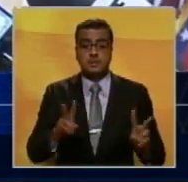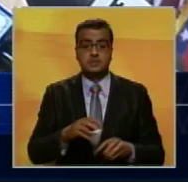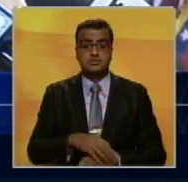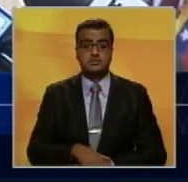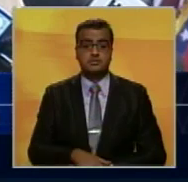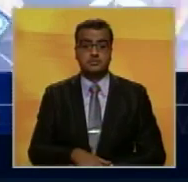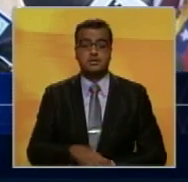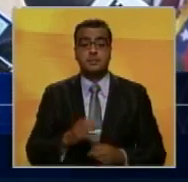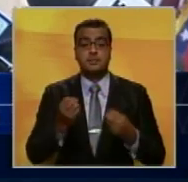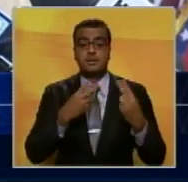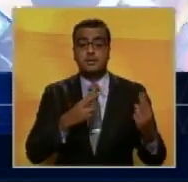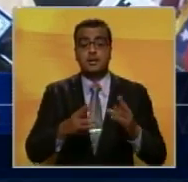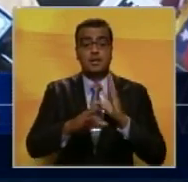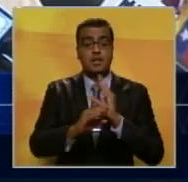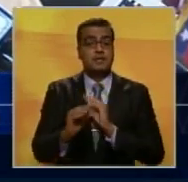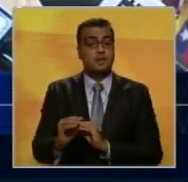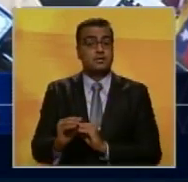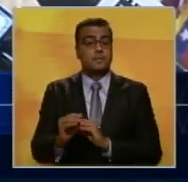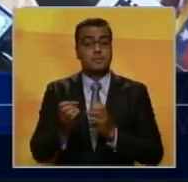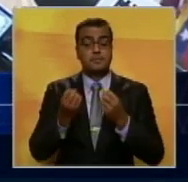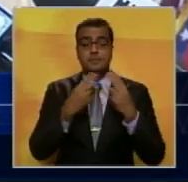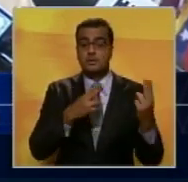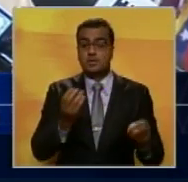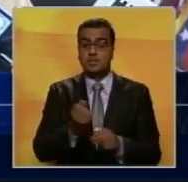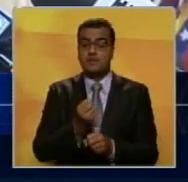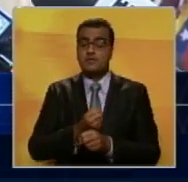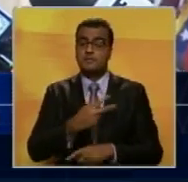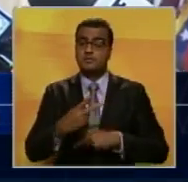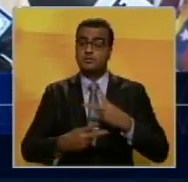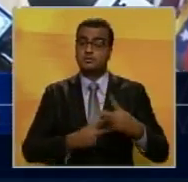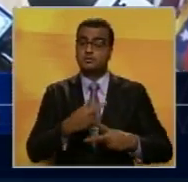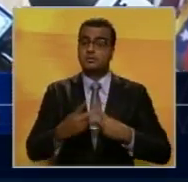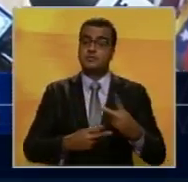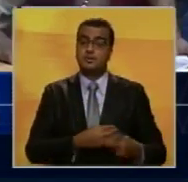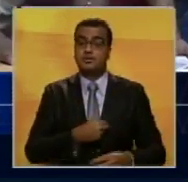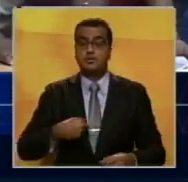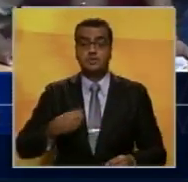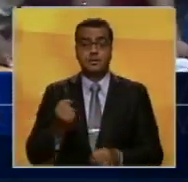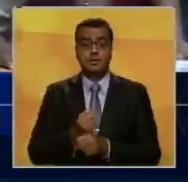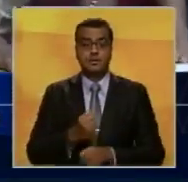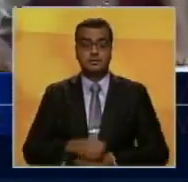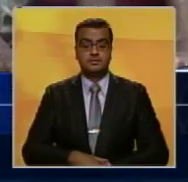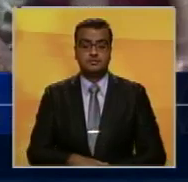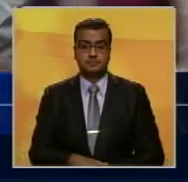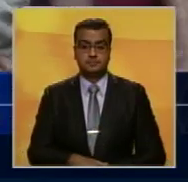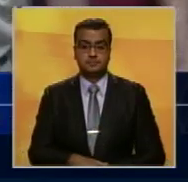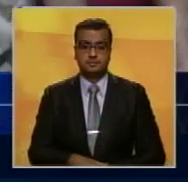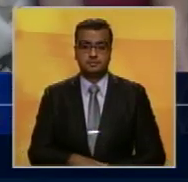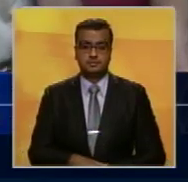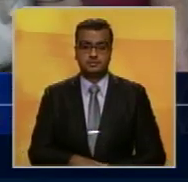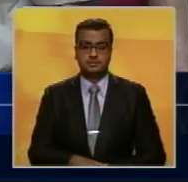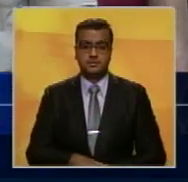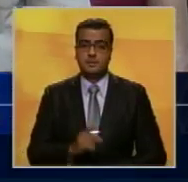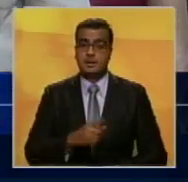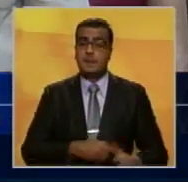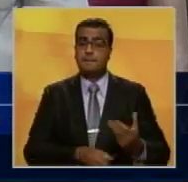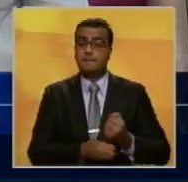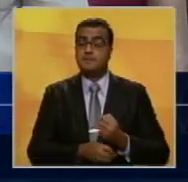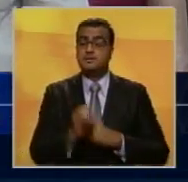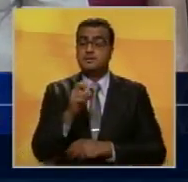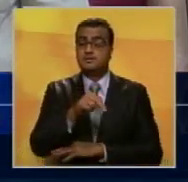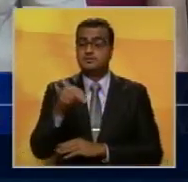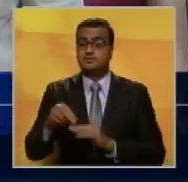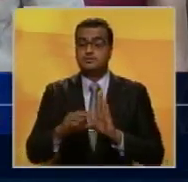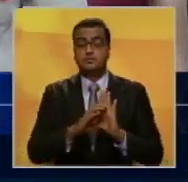Orinoco, bienvenida el diálogo y bienvenido al trabajo productivo de nuestra clase obrera. El sector forestal espera que en la Asamblea